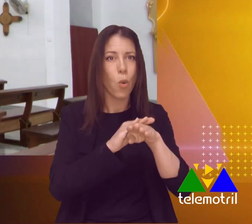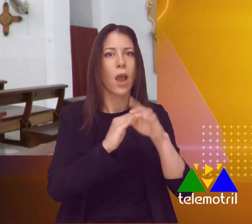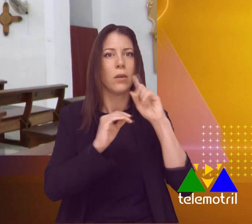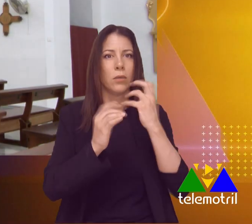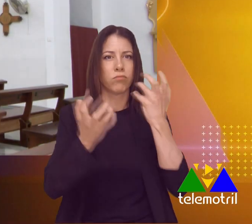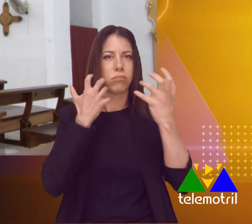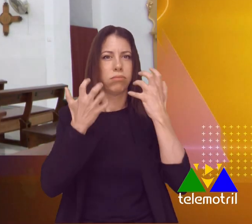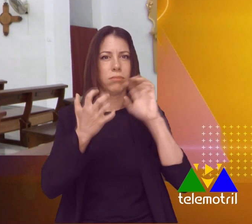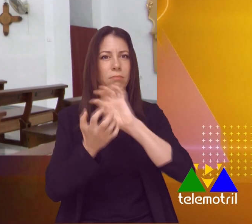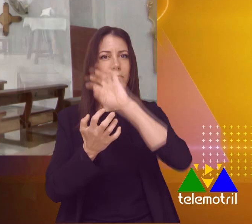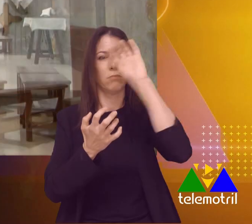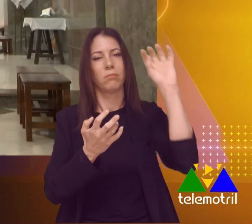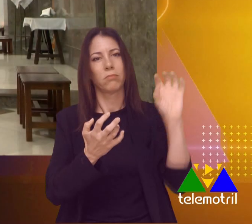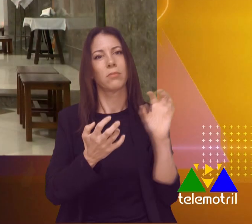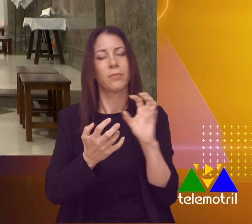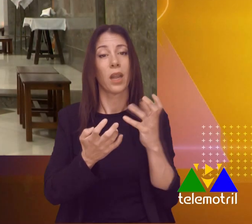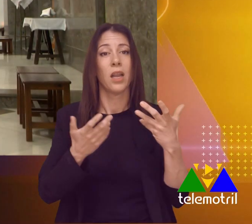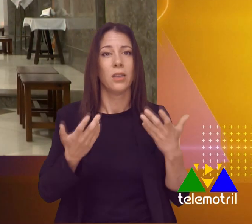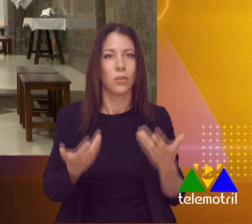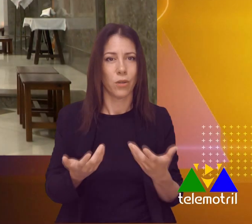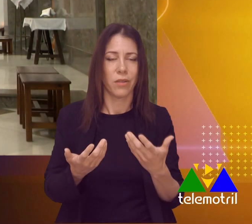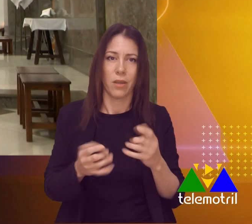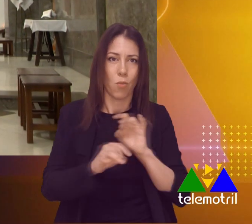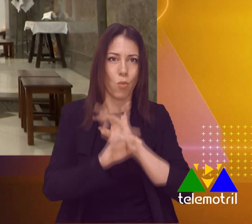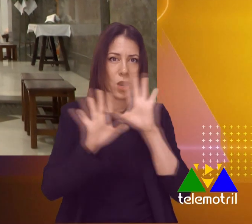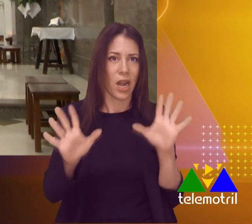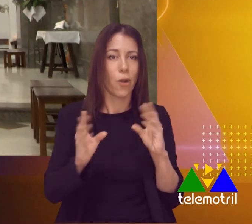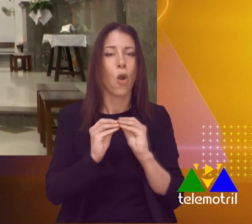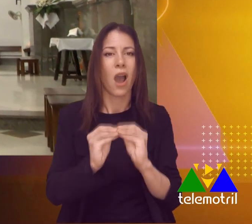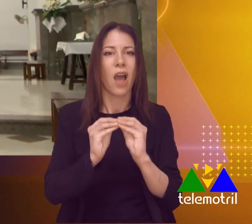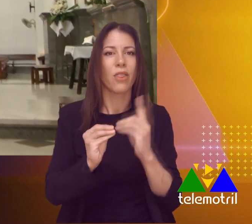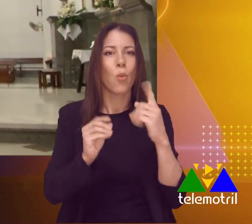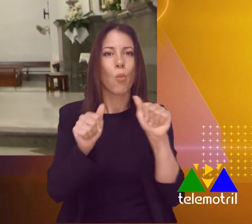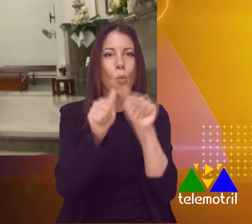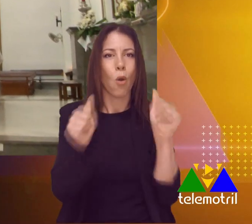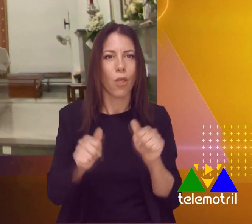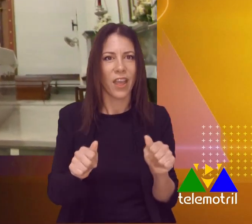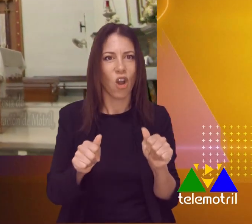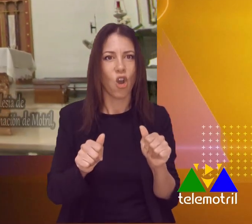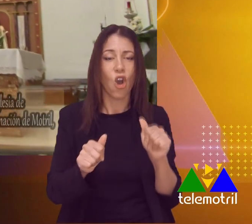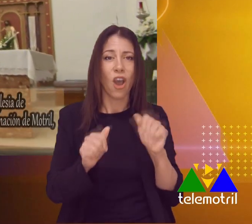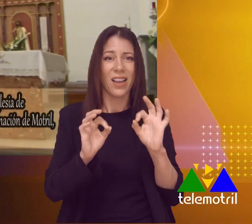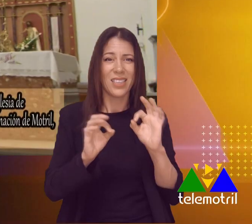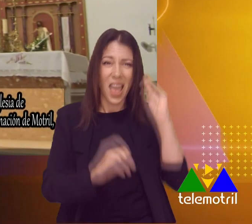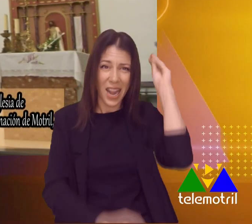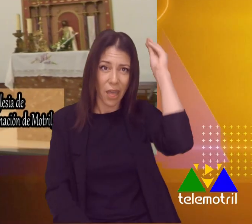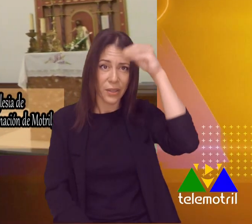de vaída. Y evidentemente elabora pues un modelo renacentista que se parece mucho a la capilla mayor